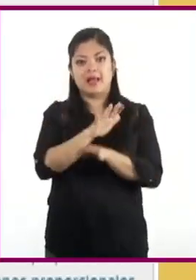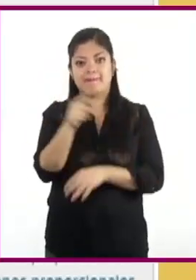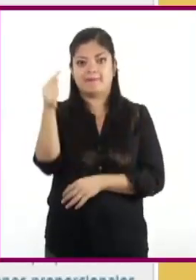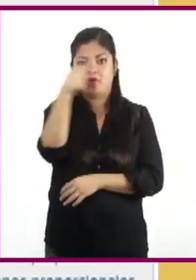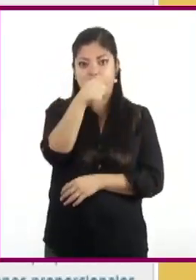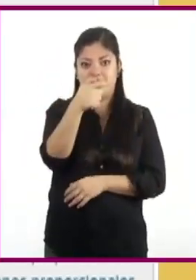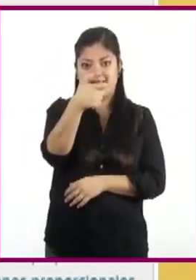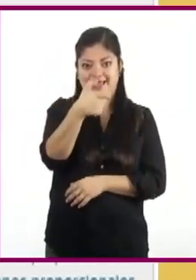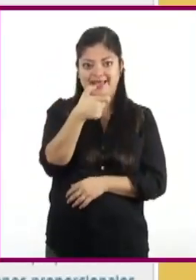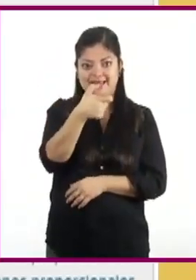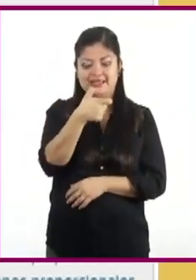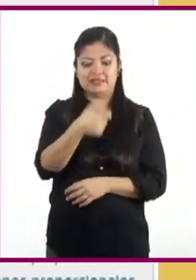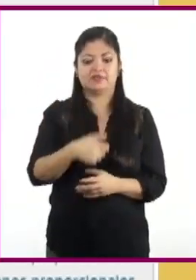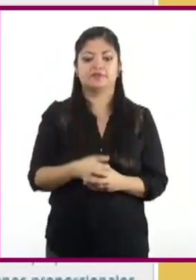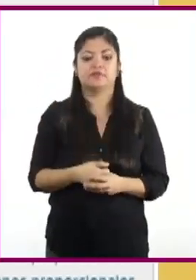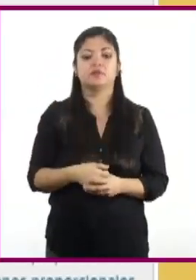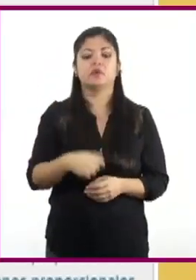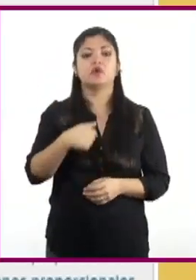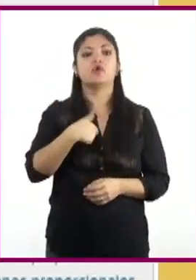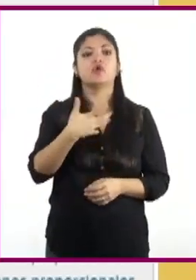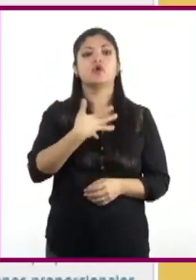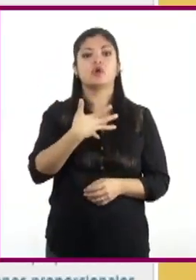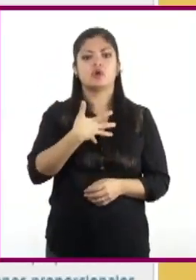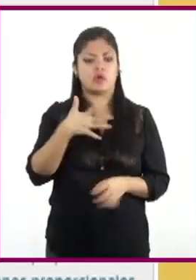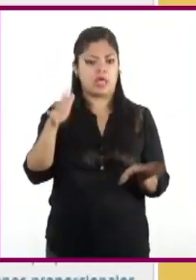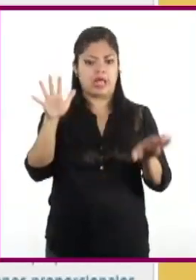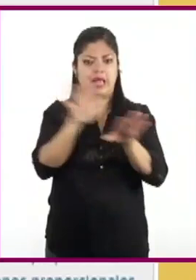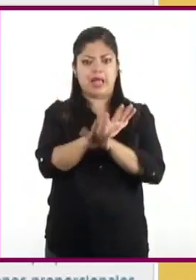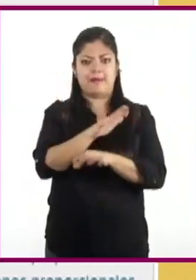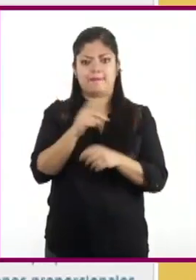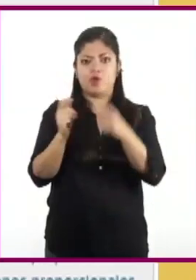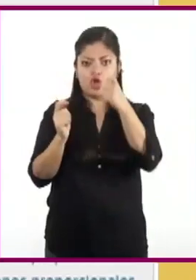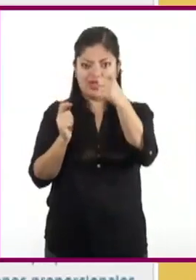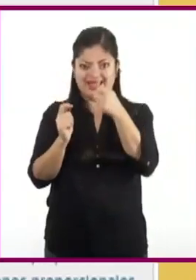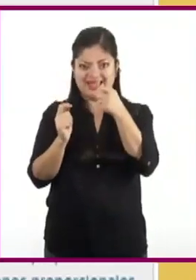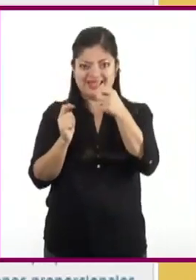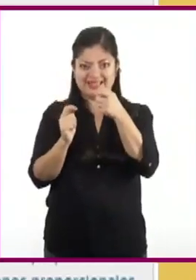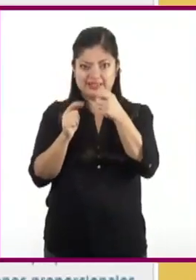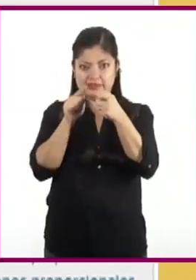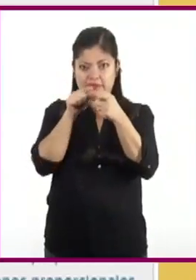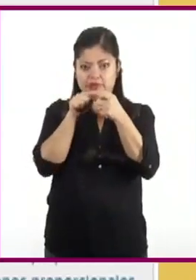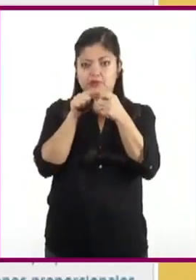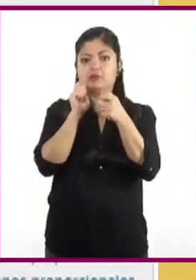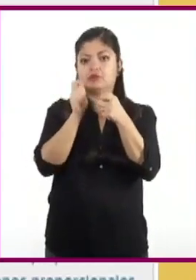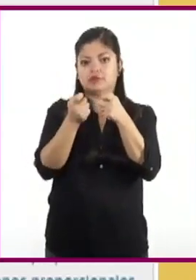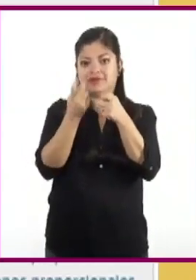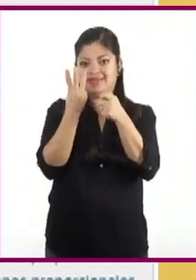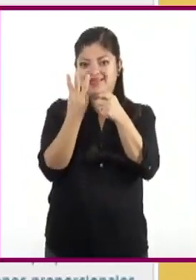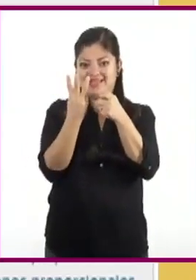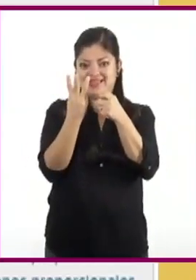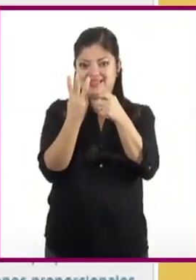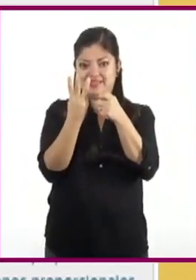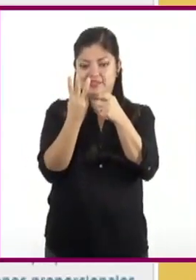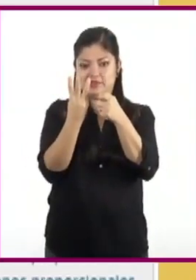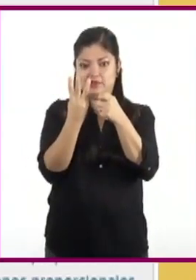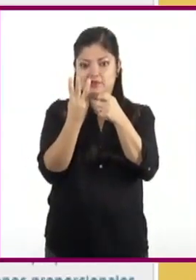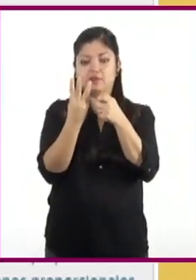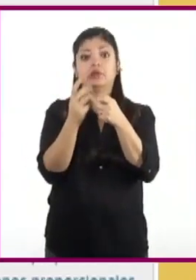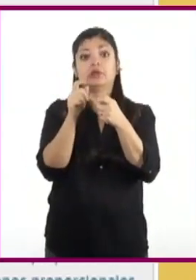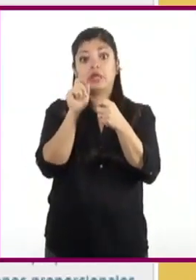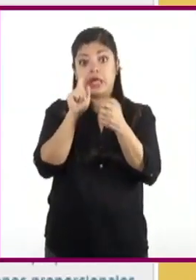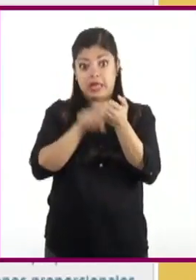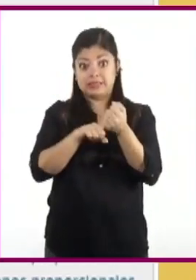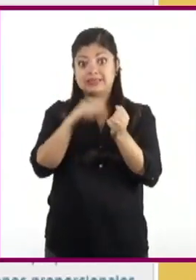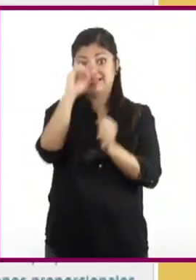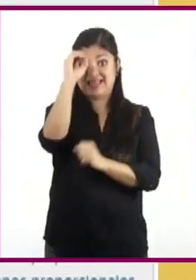x. Aquí yo tengo un cambio en x de 3 unidades. Paso de valer